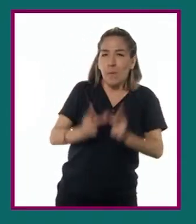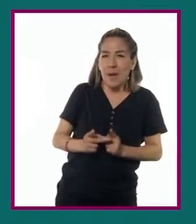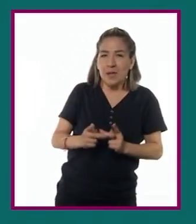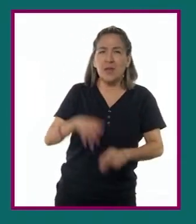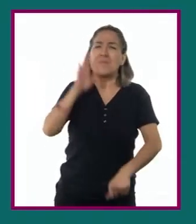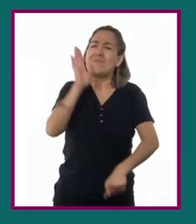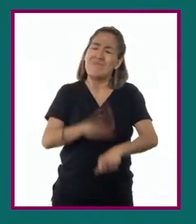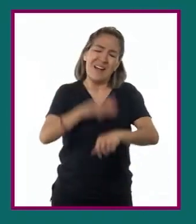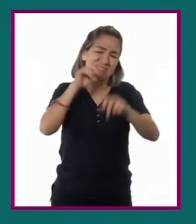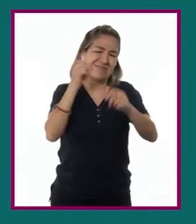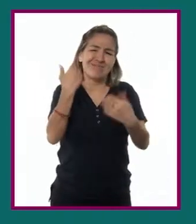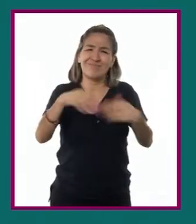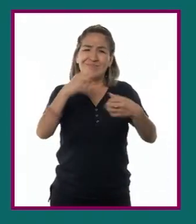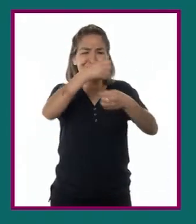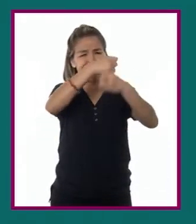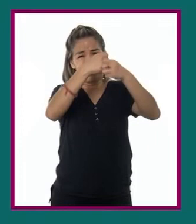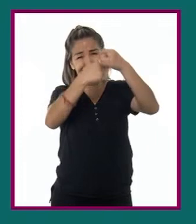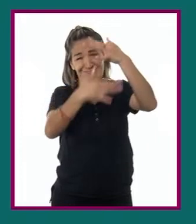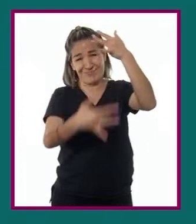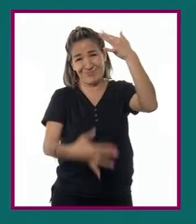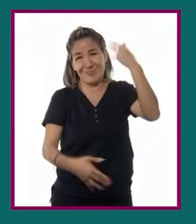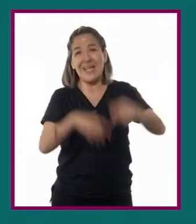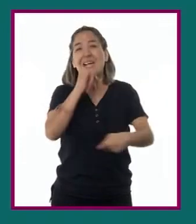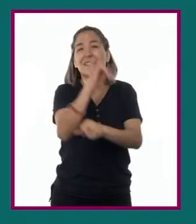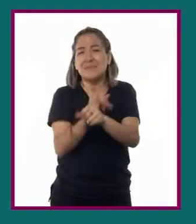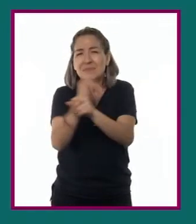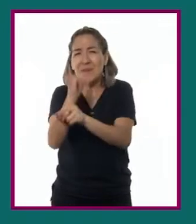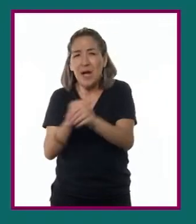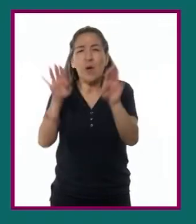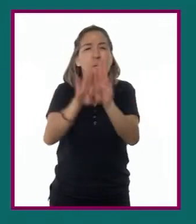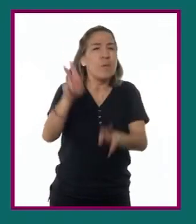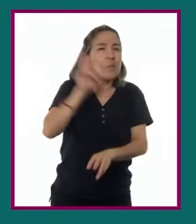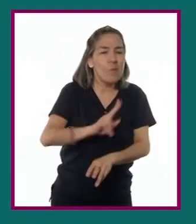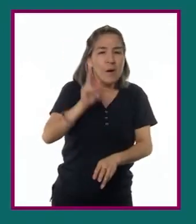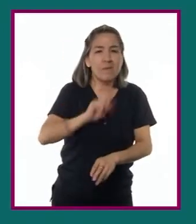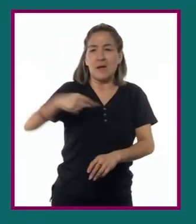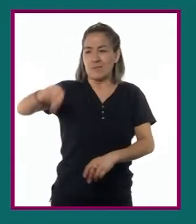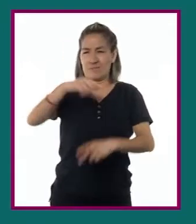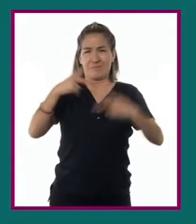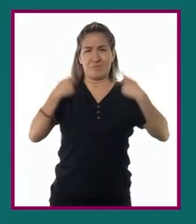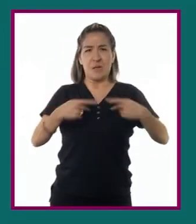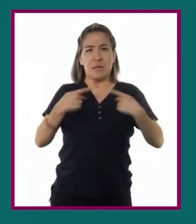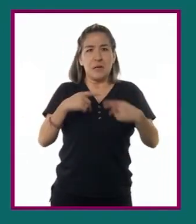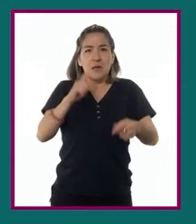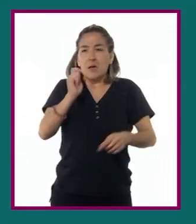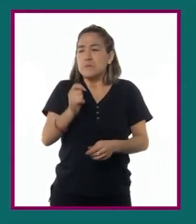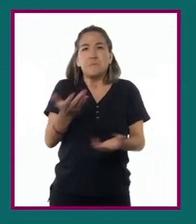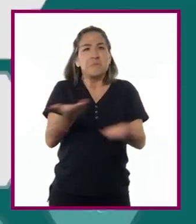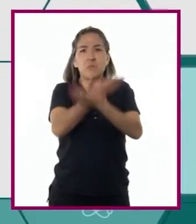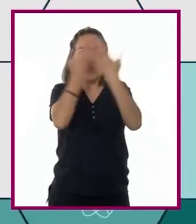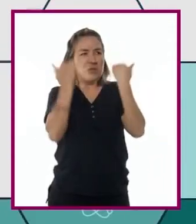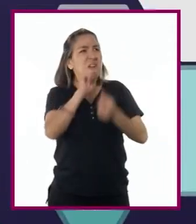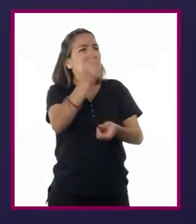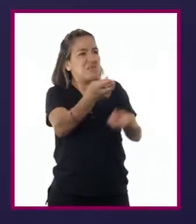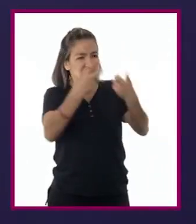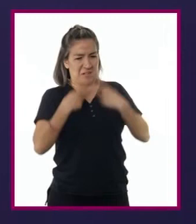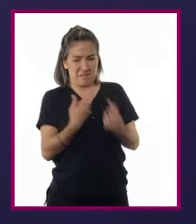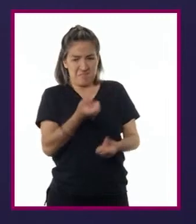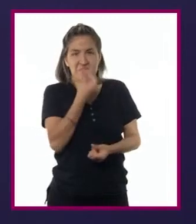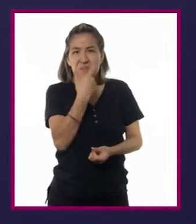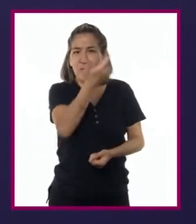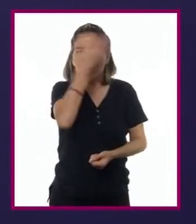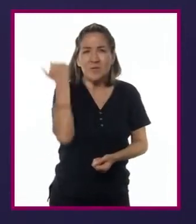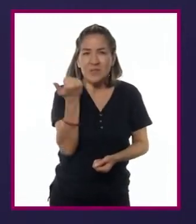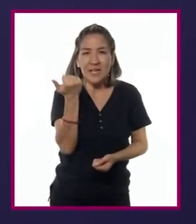numerosos experimentos y ensayos en los que los pacientes desconocían lo que les administraban. Con base en